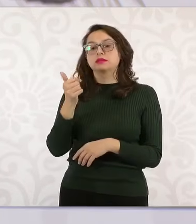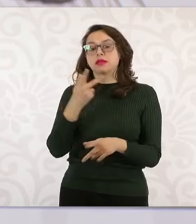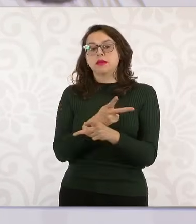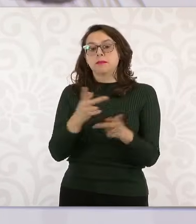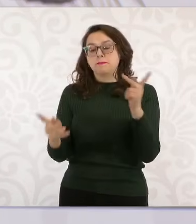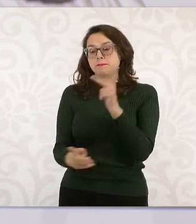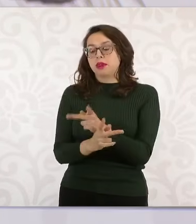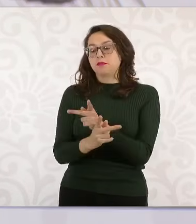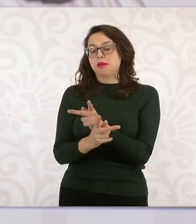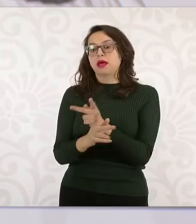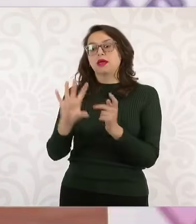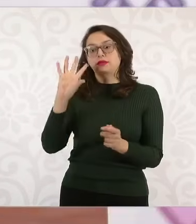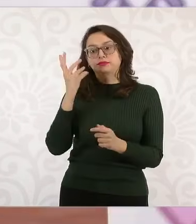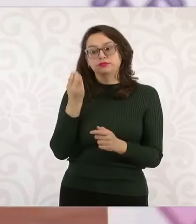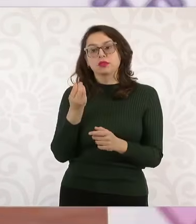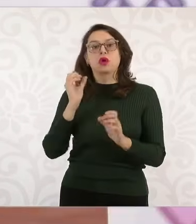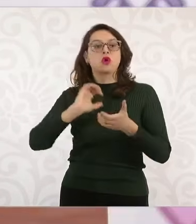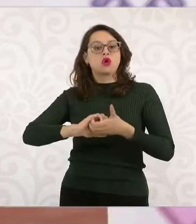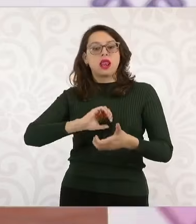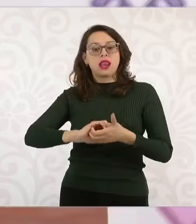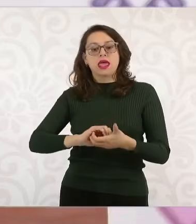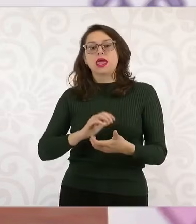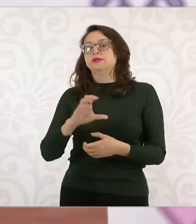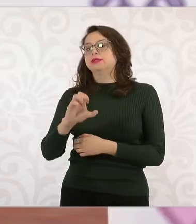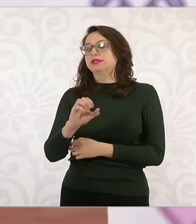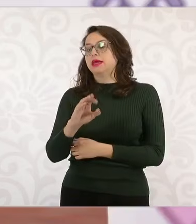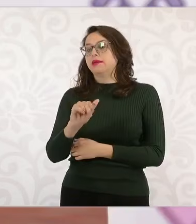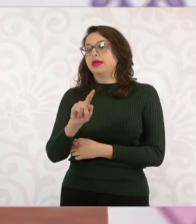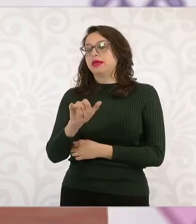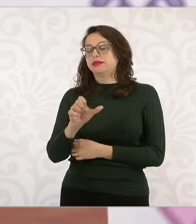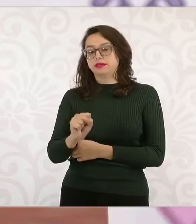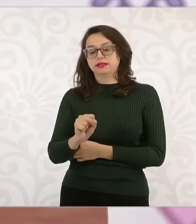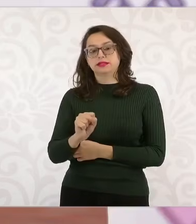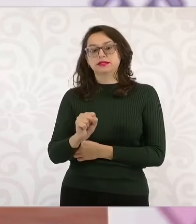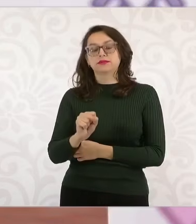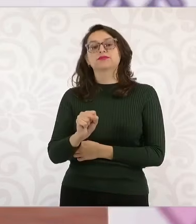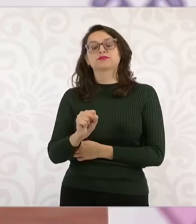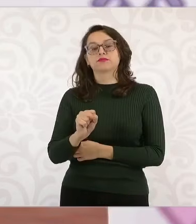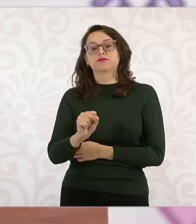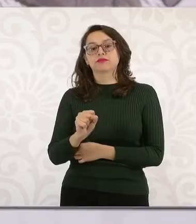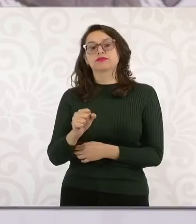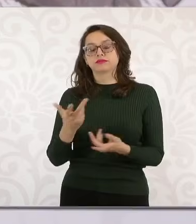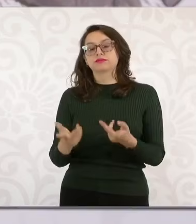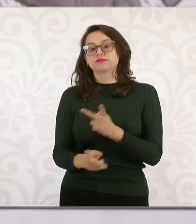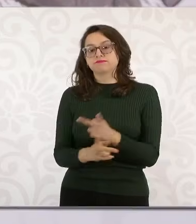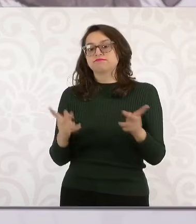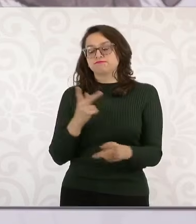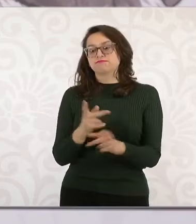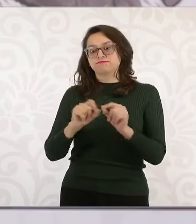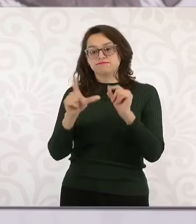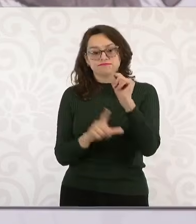superior, CONALEP, los CEBETIS, que ahora son parte del Bachillerato